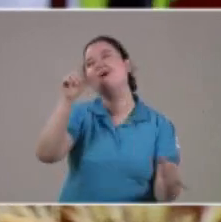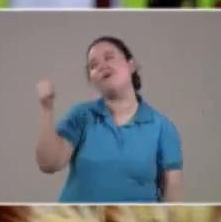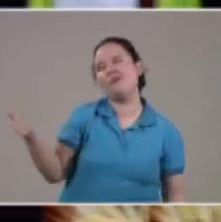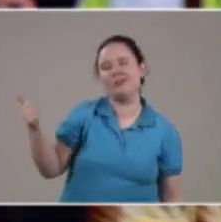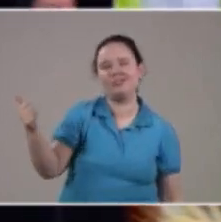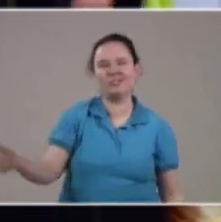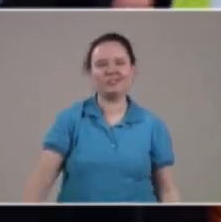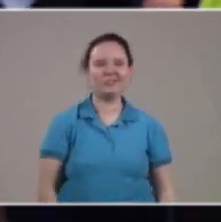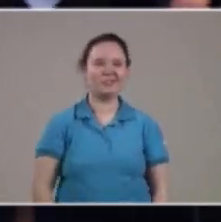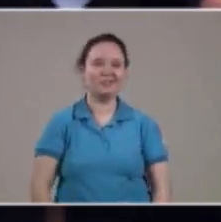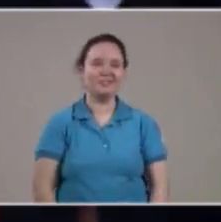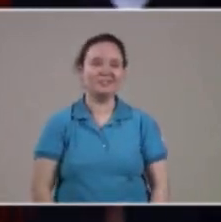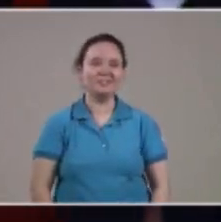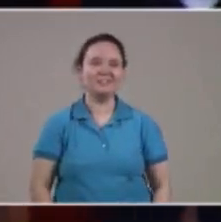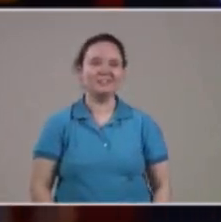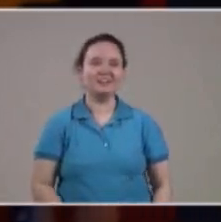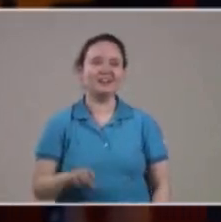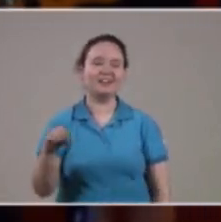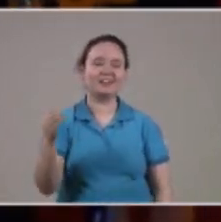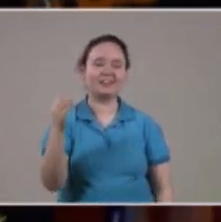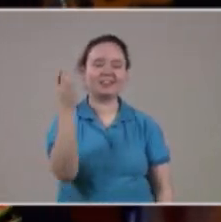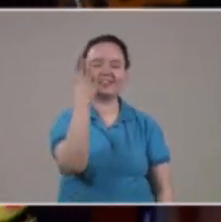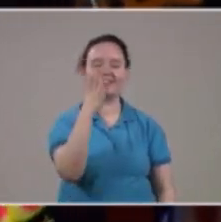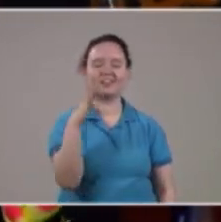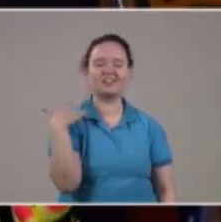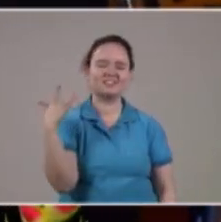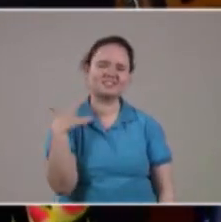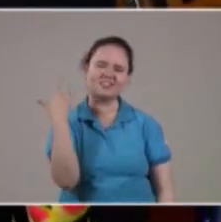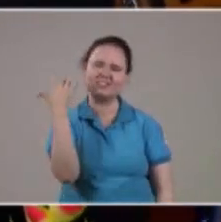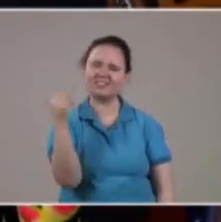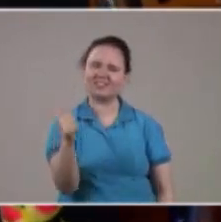Qué rico se siente dirigir.